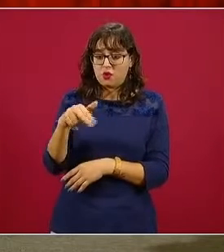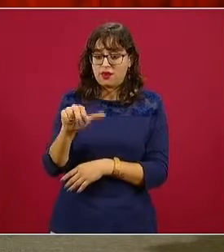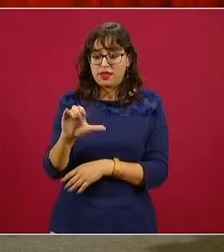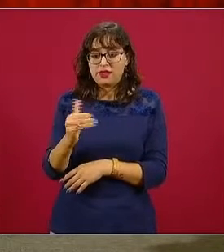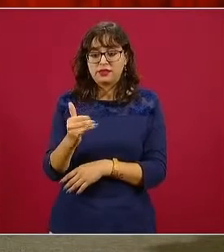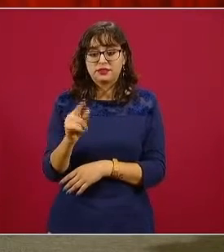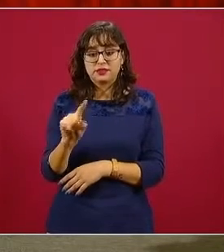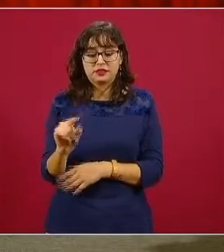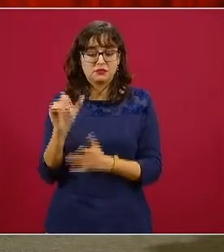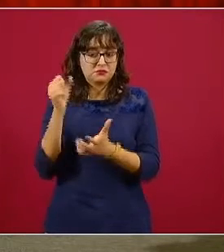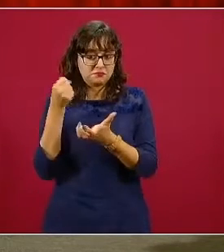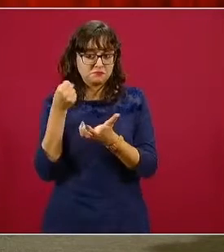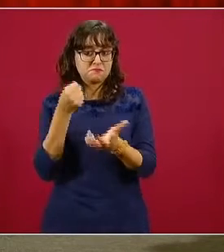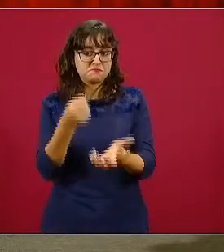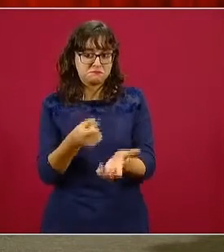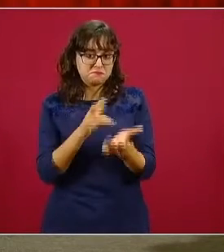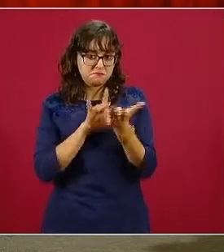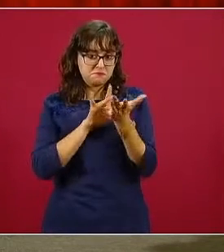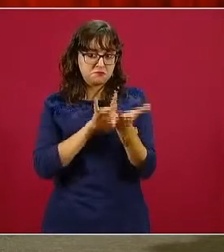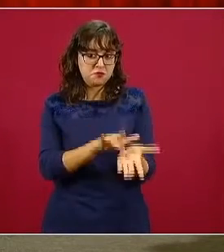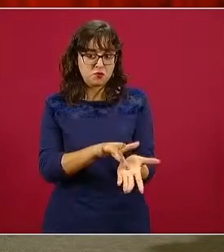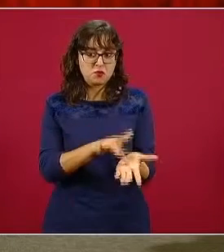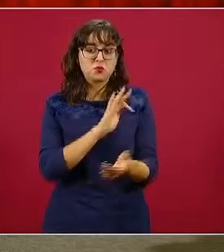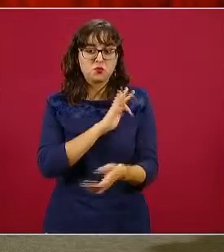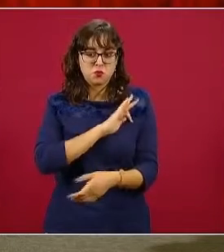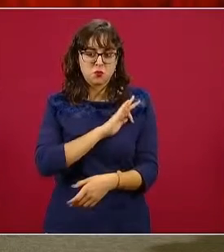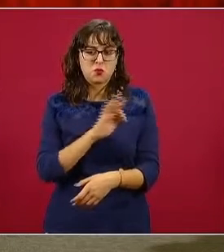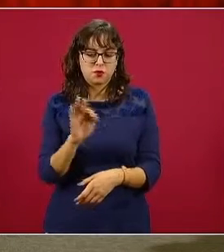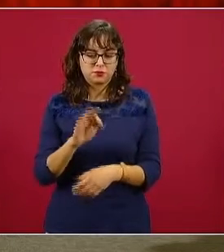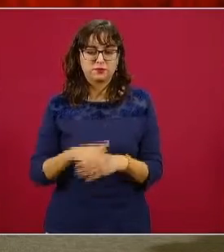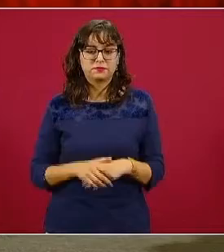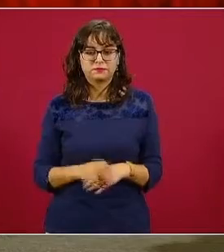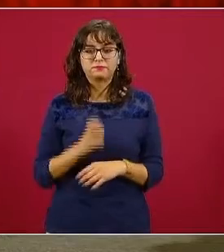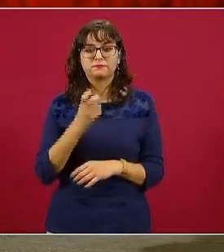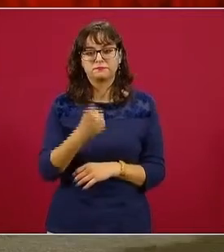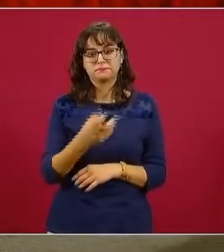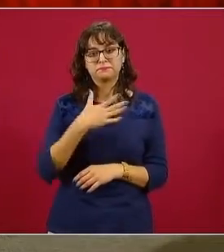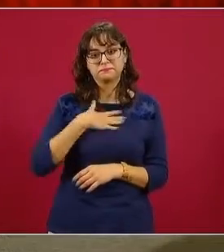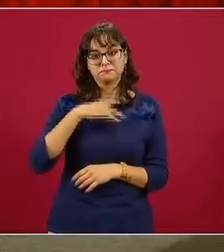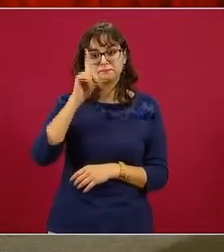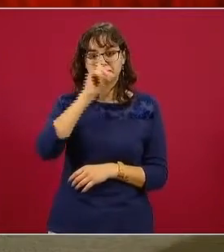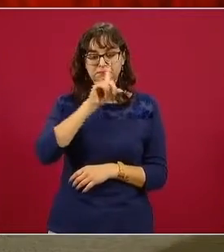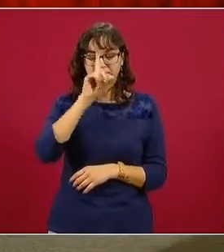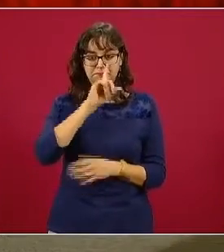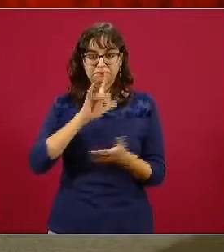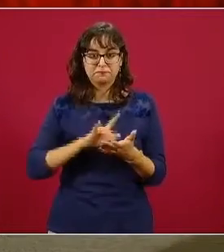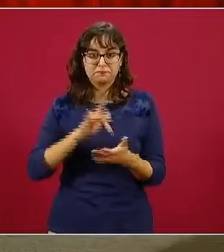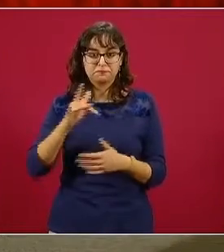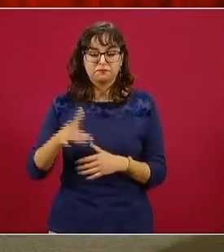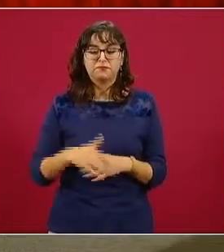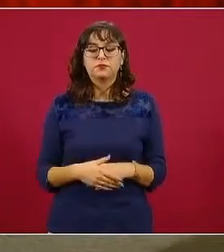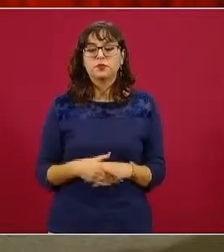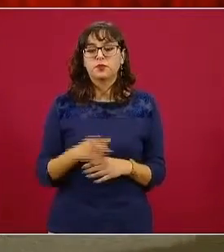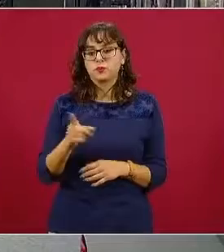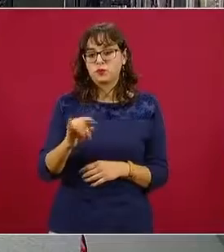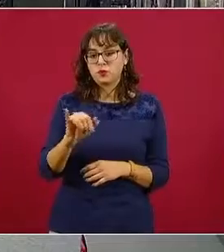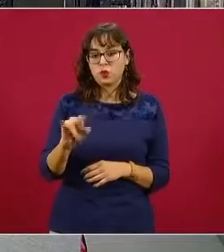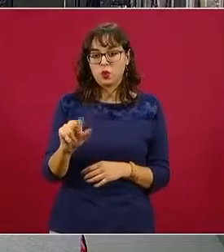financiados como apoyos a la investigación. Entonces, esa sería mi sugerencia. Gracias. Juan Carlos